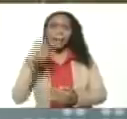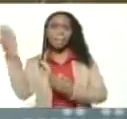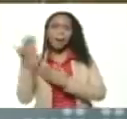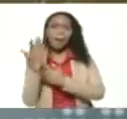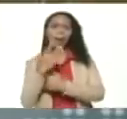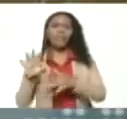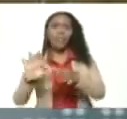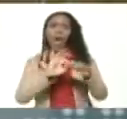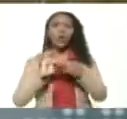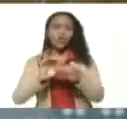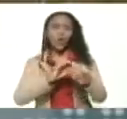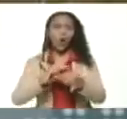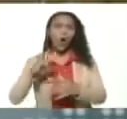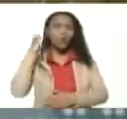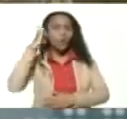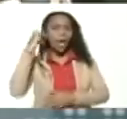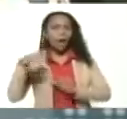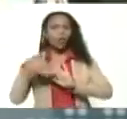contra Venezuela.